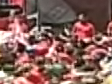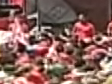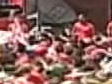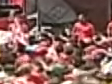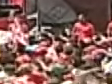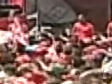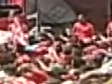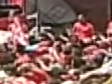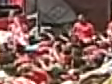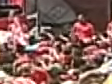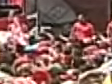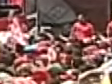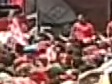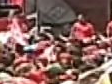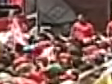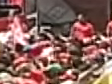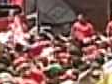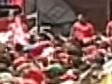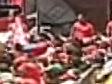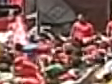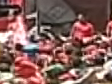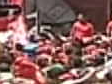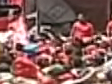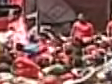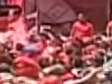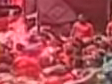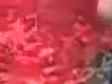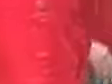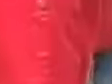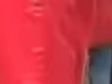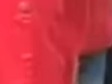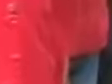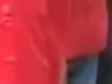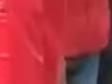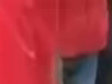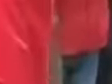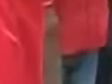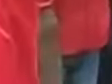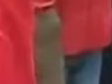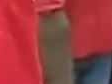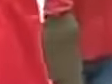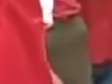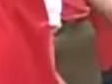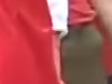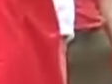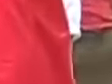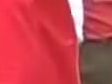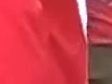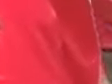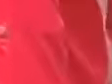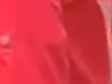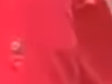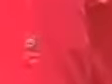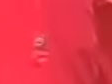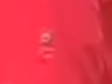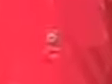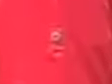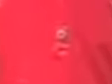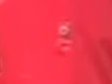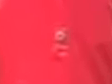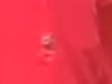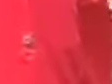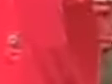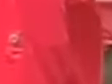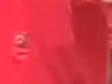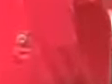Presidente Nicolás Maduro también saludando a la fuerza de la juventud, la misma fuerza de aquel 4 de febrero de